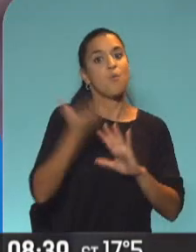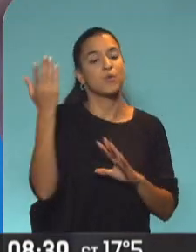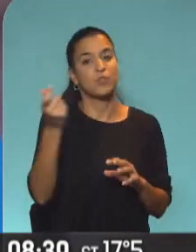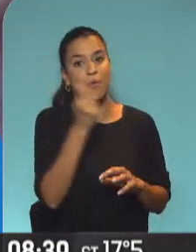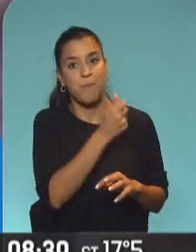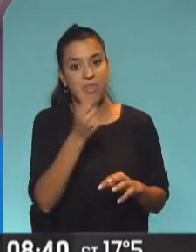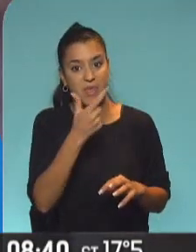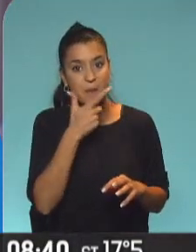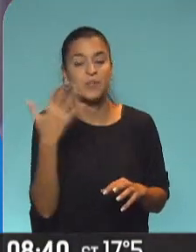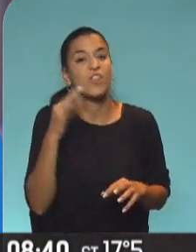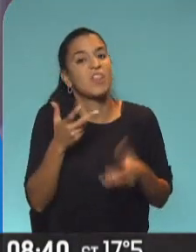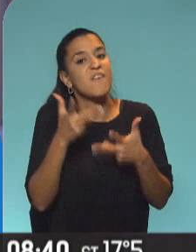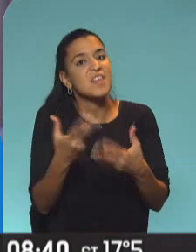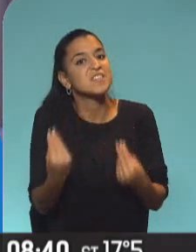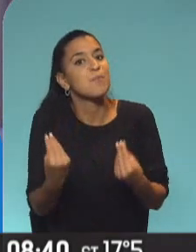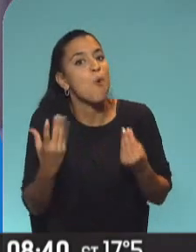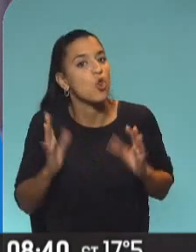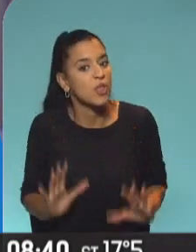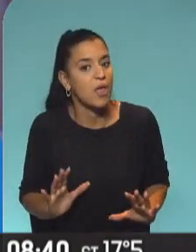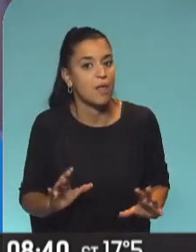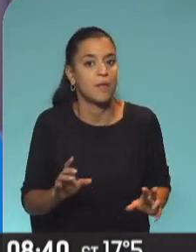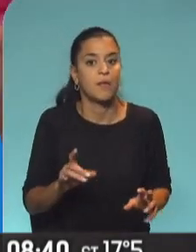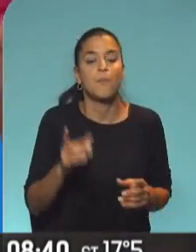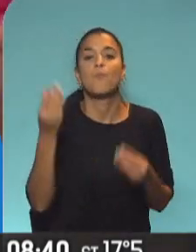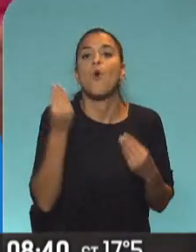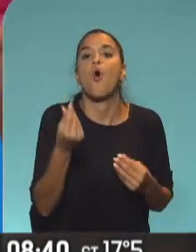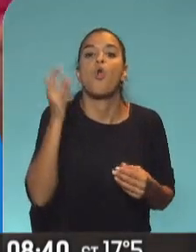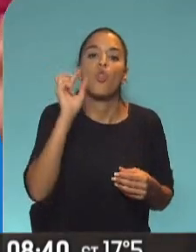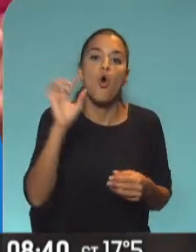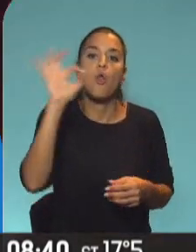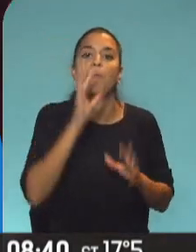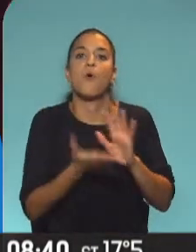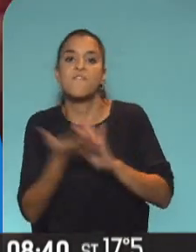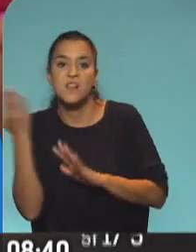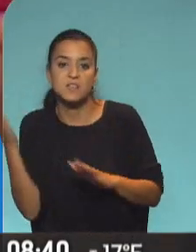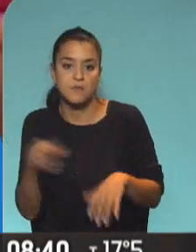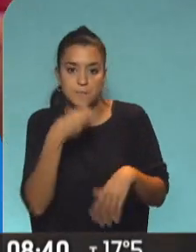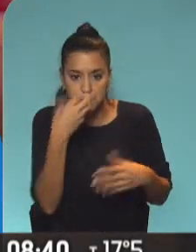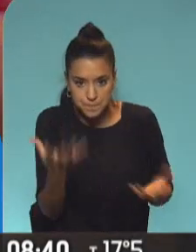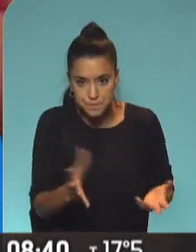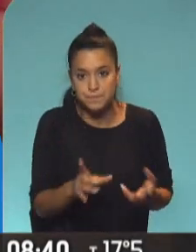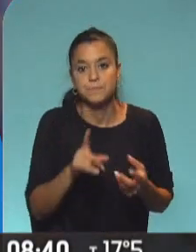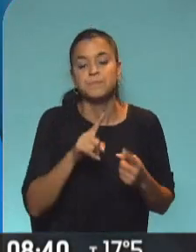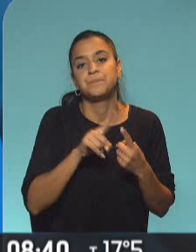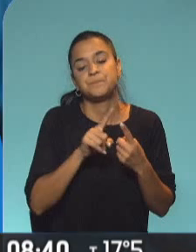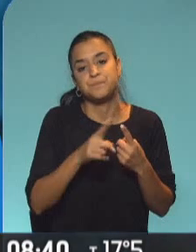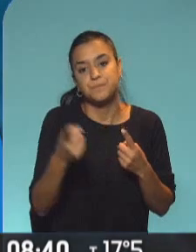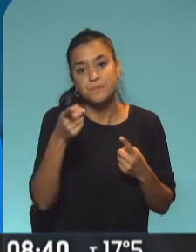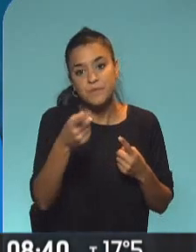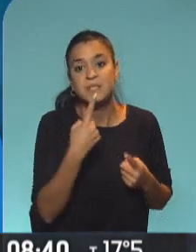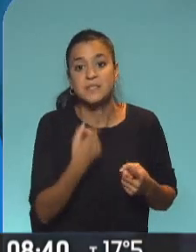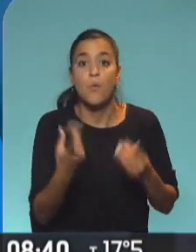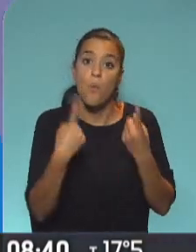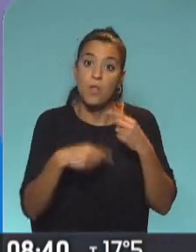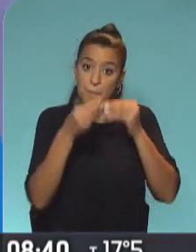que justificarse mínimamente. ¿Por qué? Por el dólar, por la inflación, bueno, lo que sea. A partir, digamos, del inicio